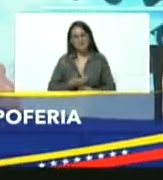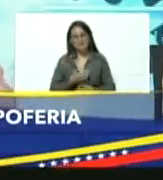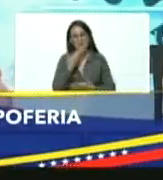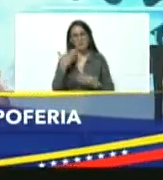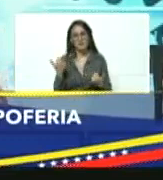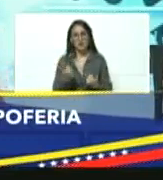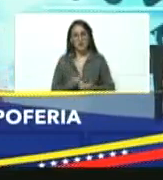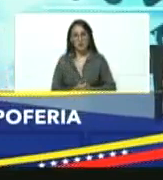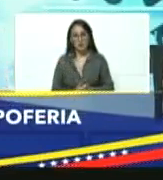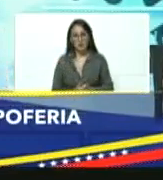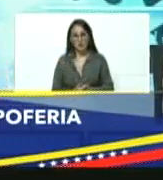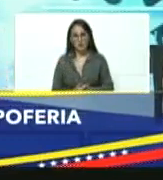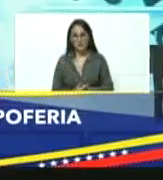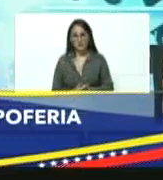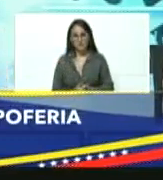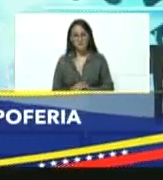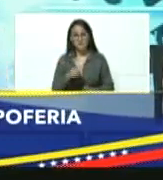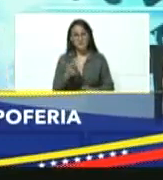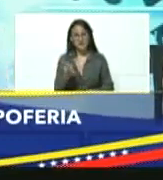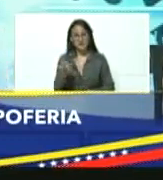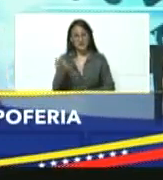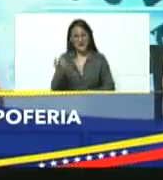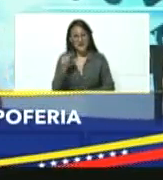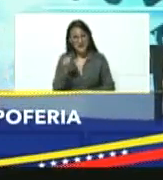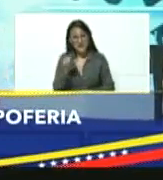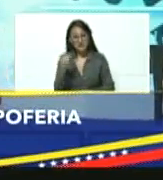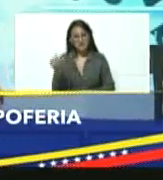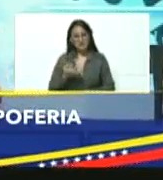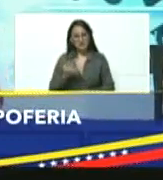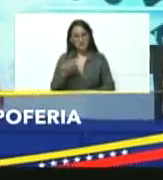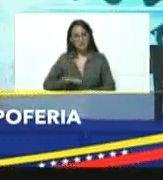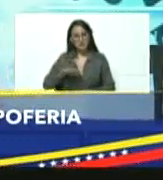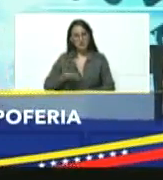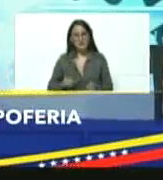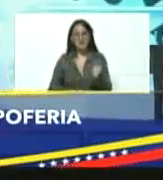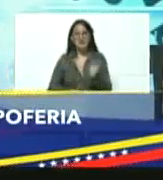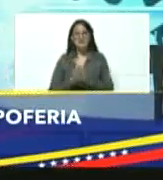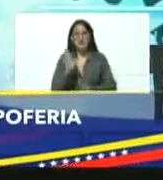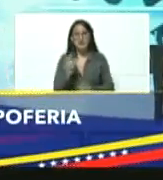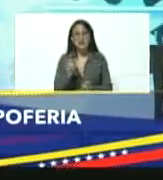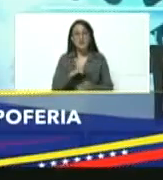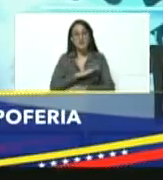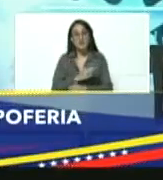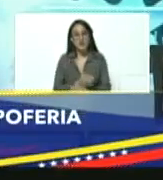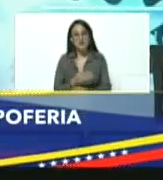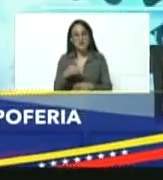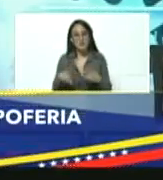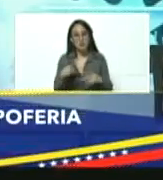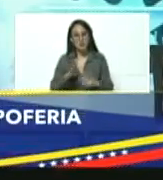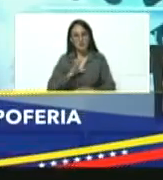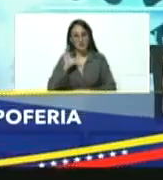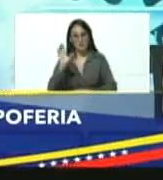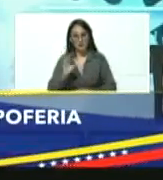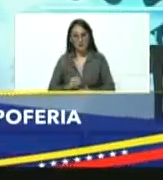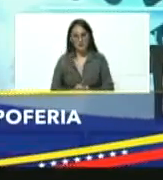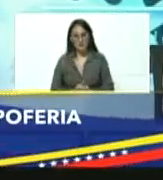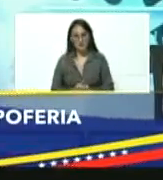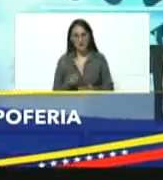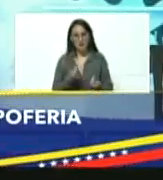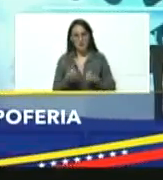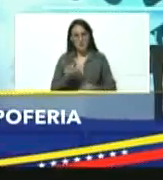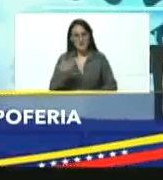Desarrollar, eso es vital, desarrollar las fuerzas productivas de un país, la